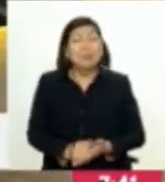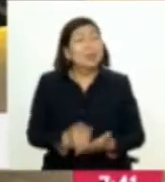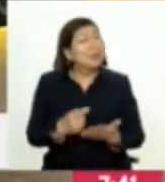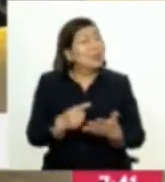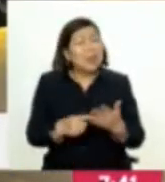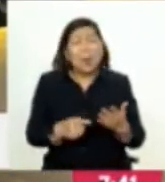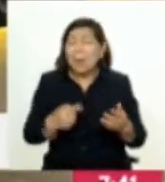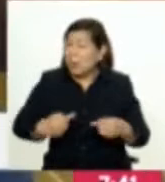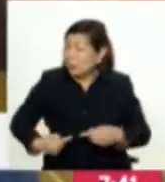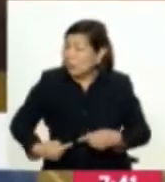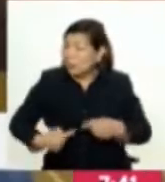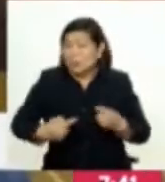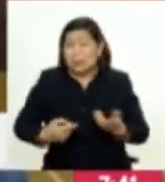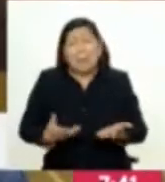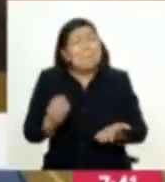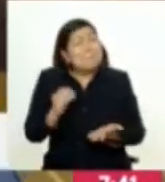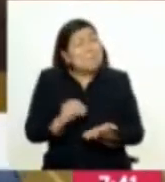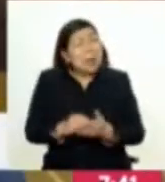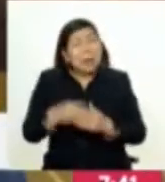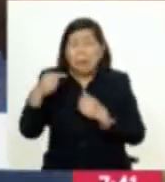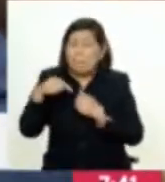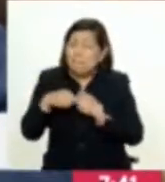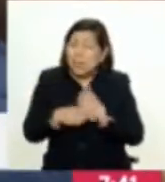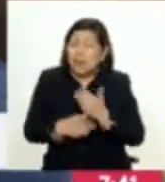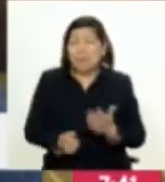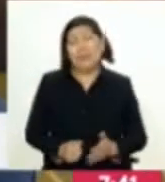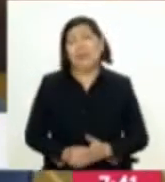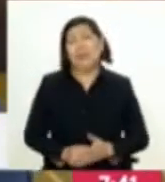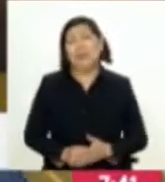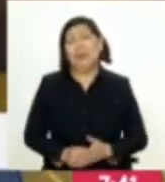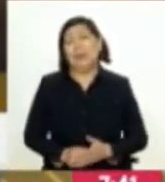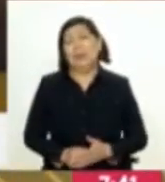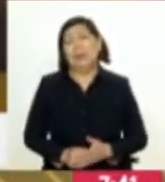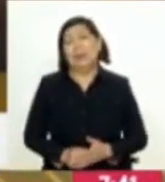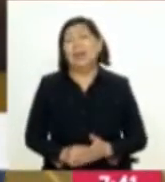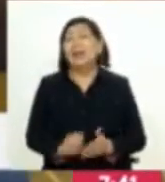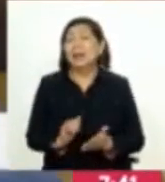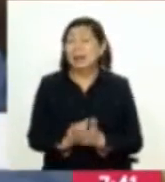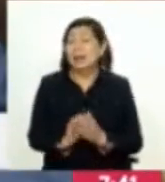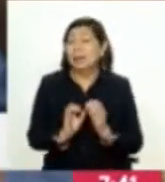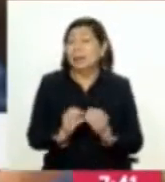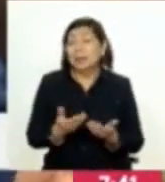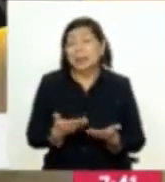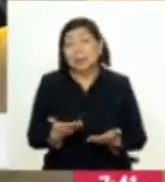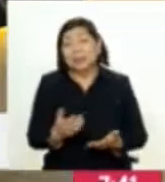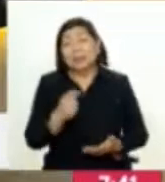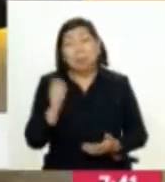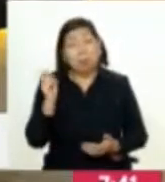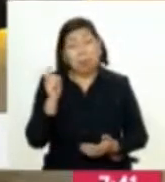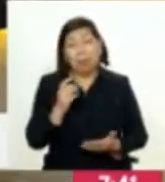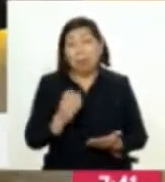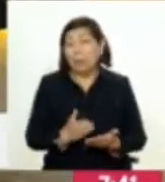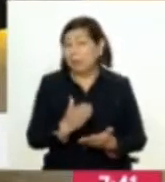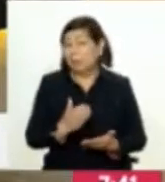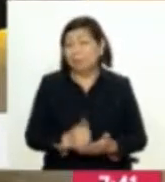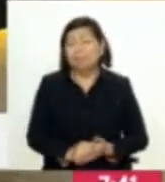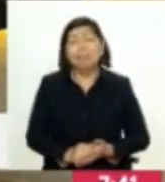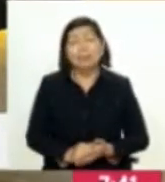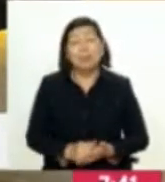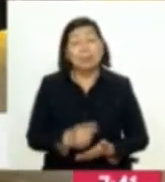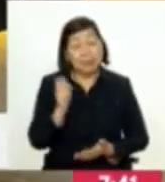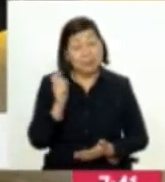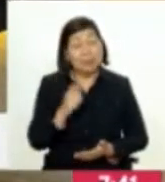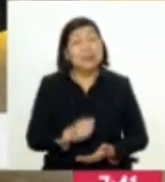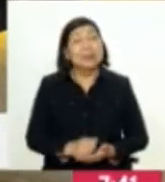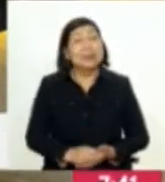los retos que se han hecho más profundos, como resultado de que aparecen otros como la crisis alimentaria, ¿no? Miren lo